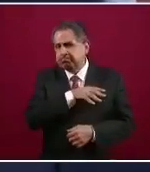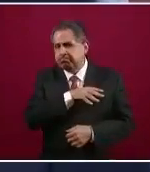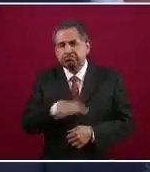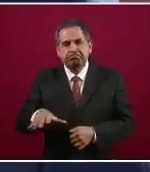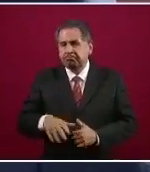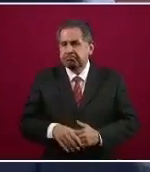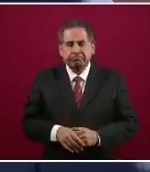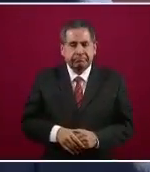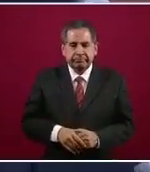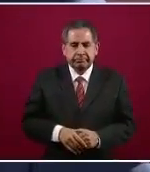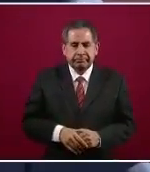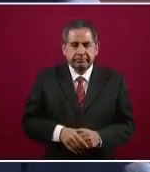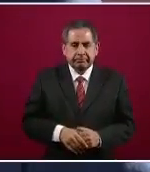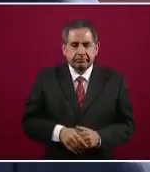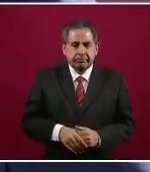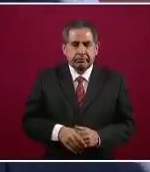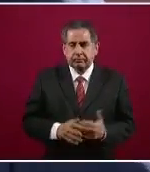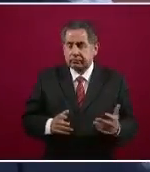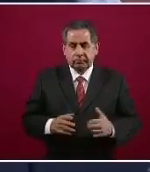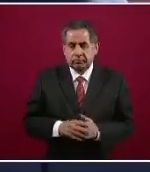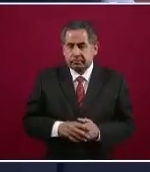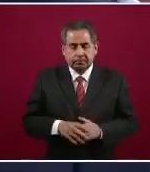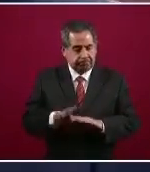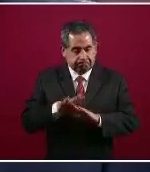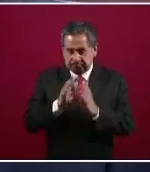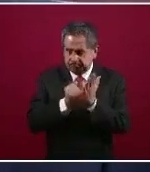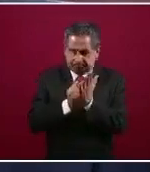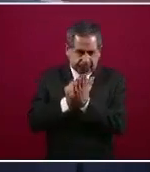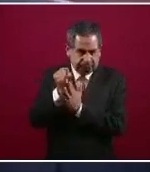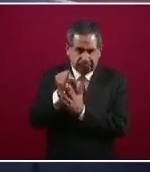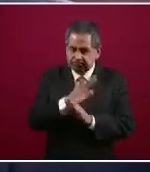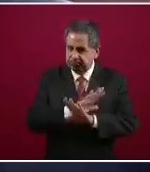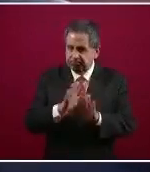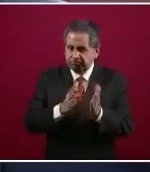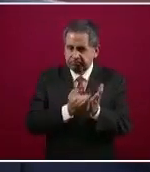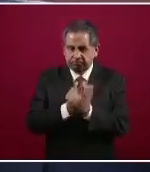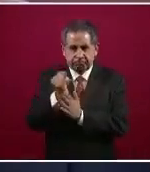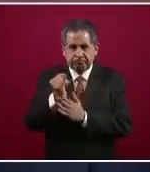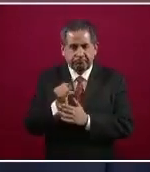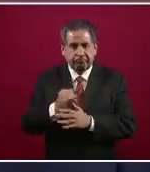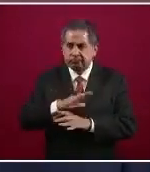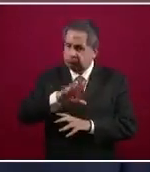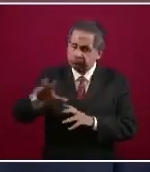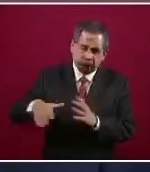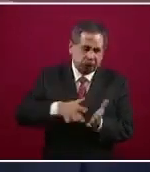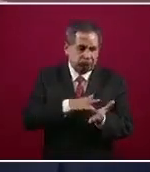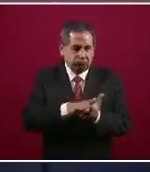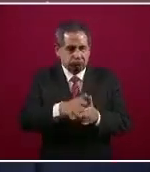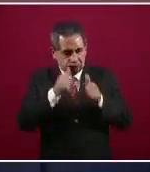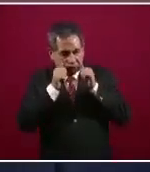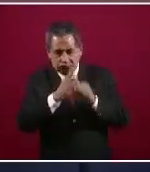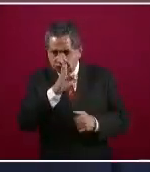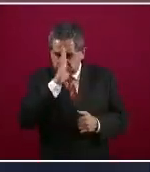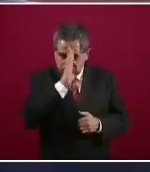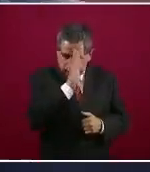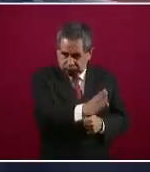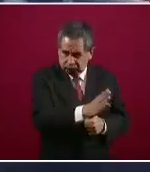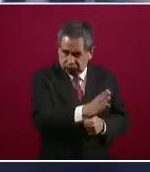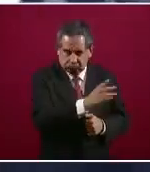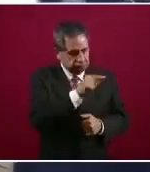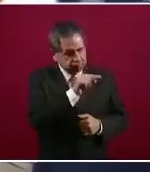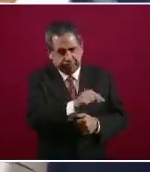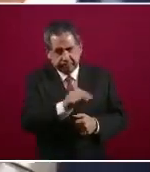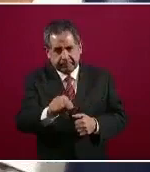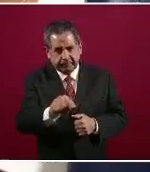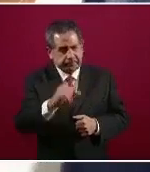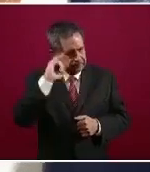atrás. Esta es una decisión que hemos tomado, todo el apoyo va directo